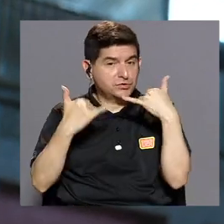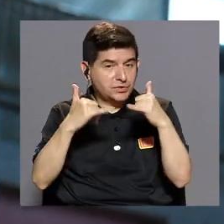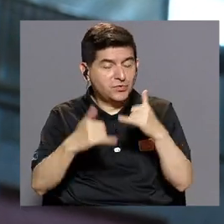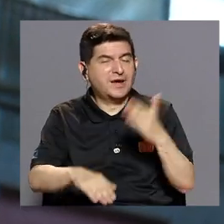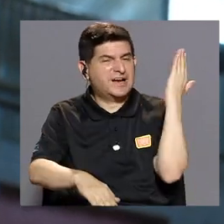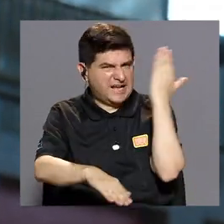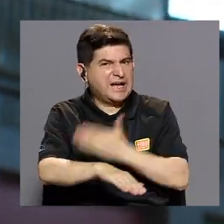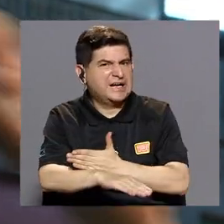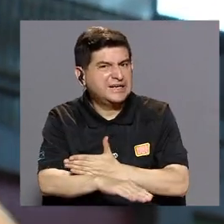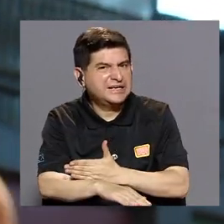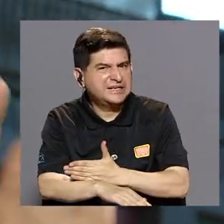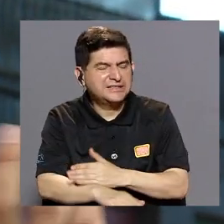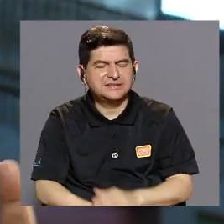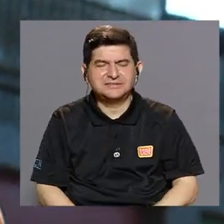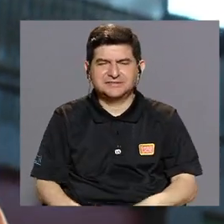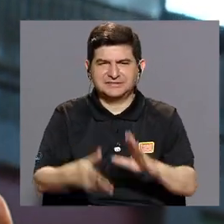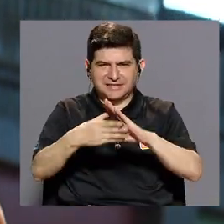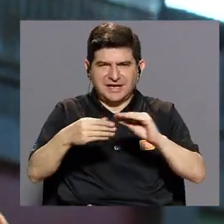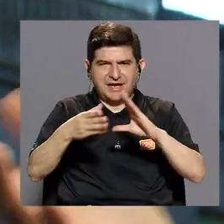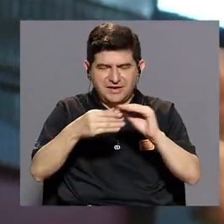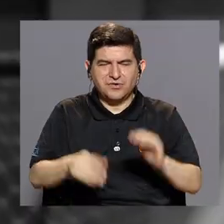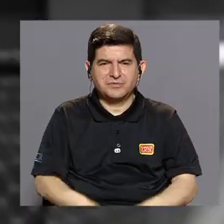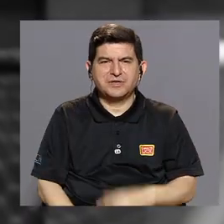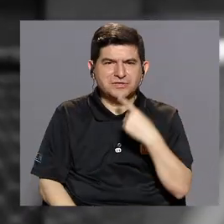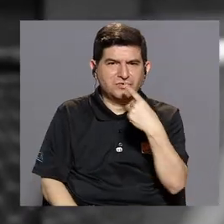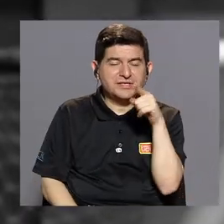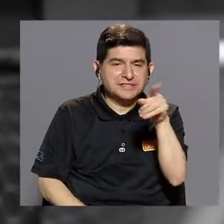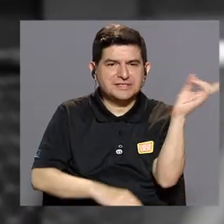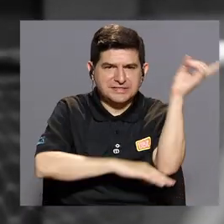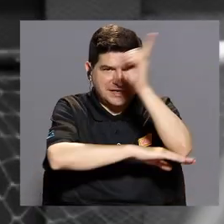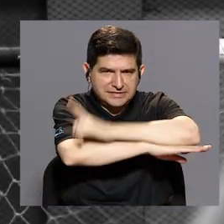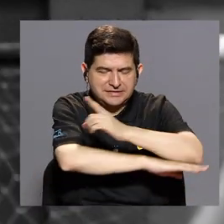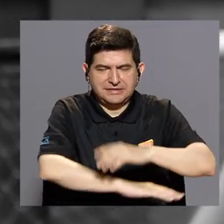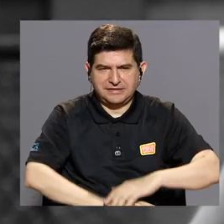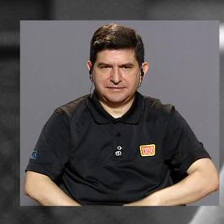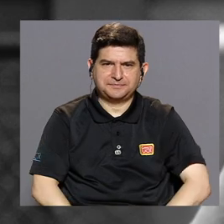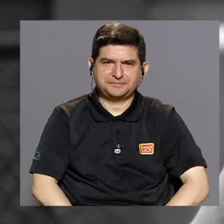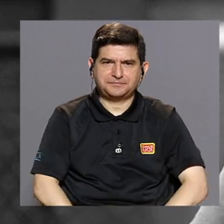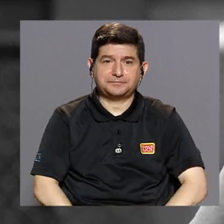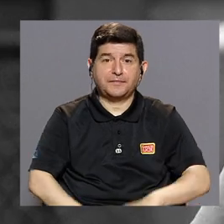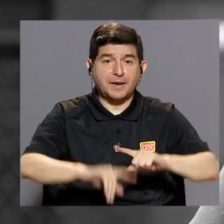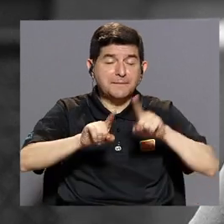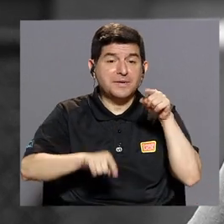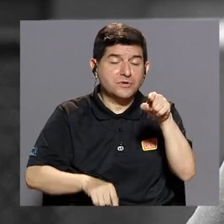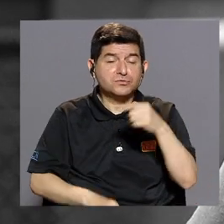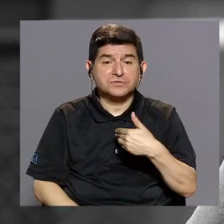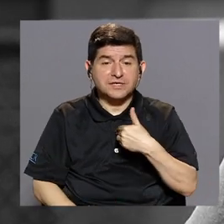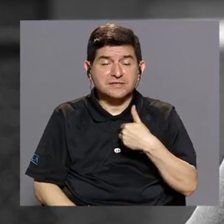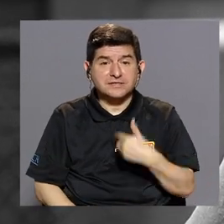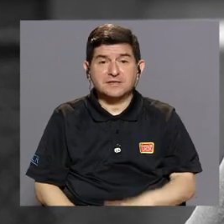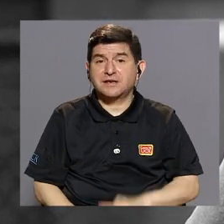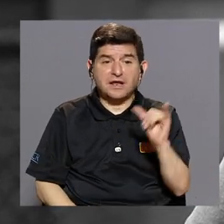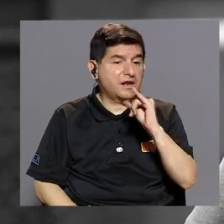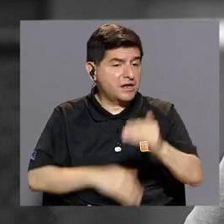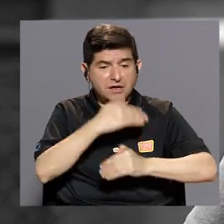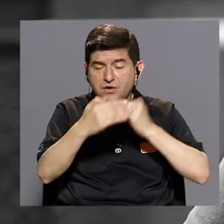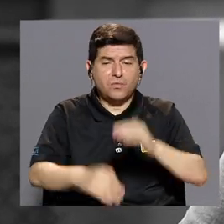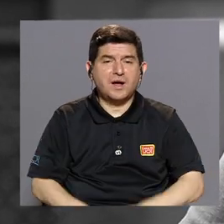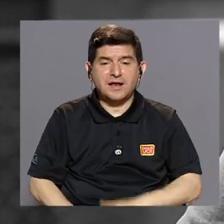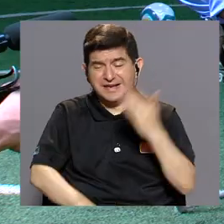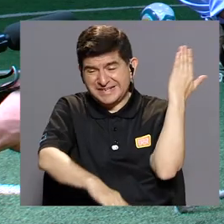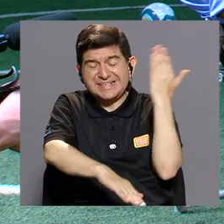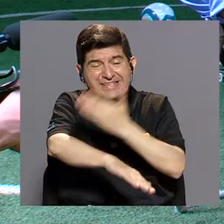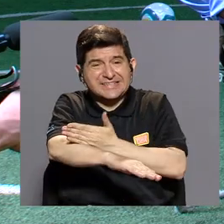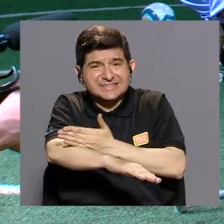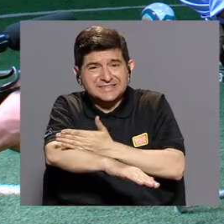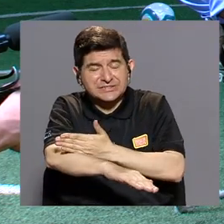jugando, está lesionada. ¿Verdad? Que era el comentario que me hacías, que hablábamos de ese día. Pero tienes que comportarte igual. O sea, la lesión, sí. es,